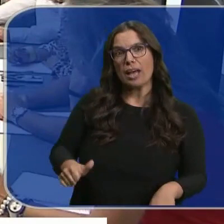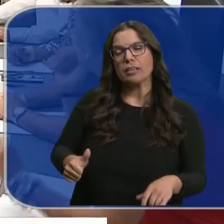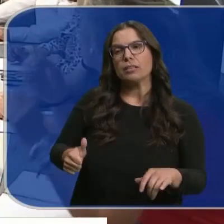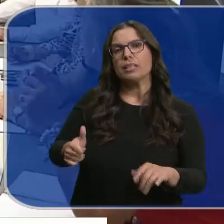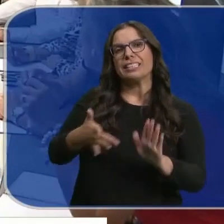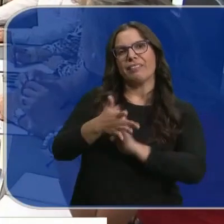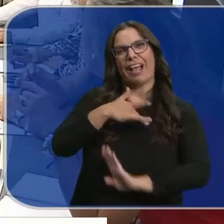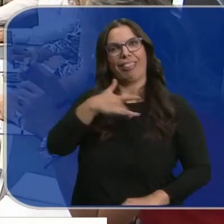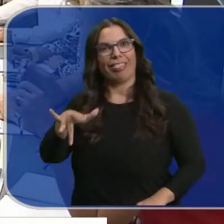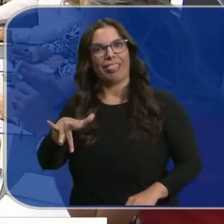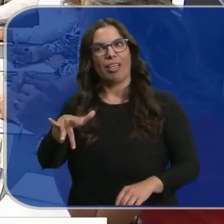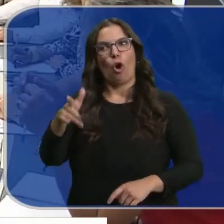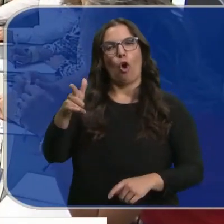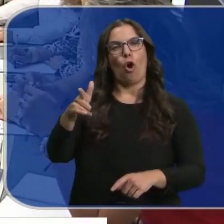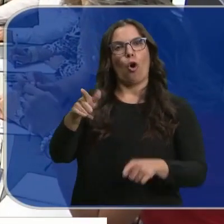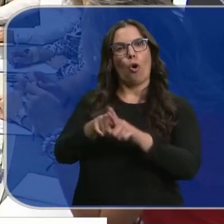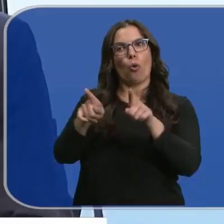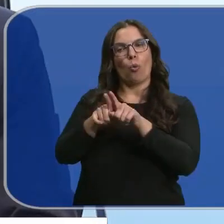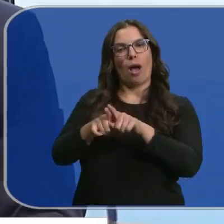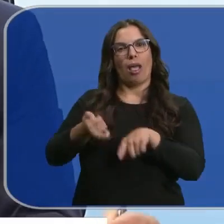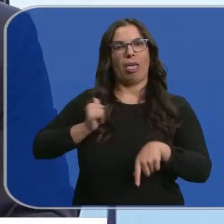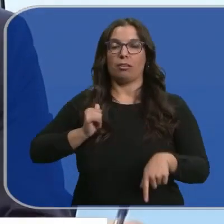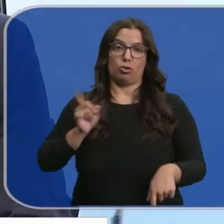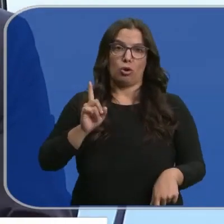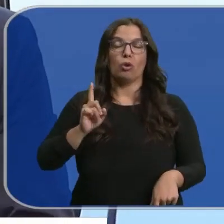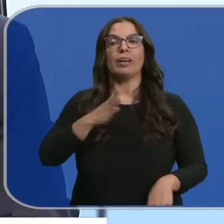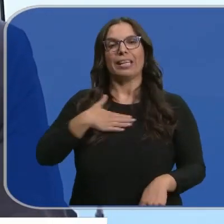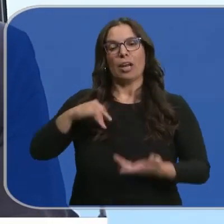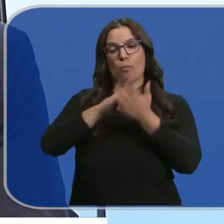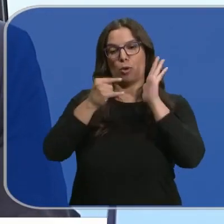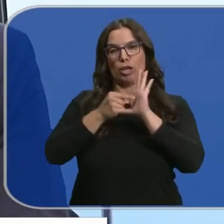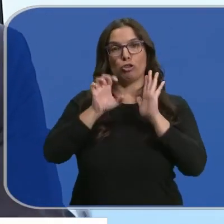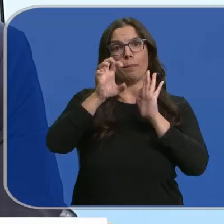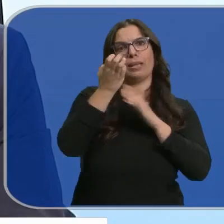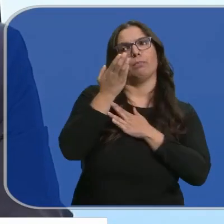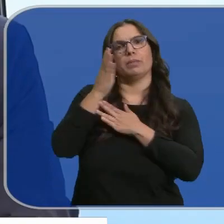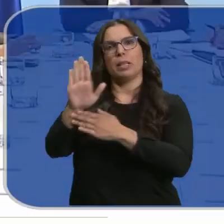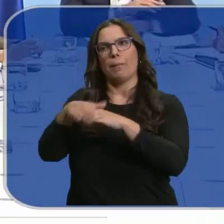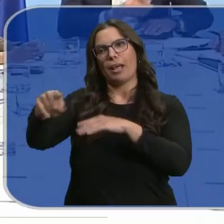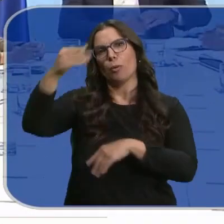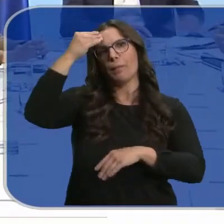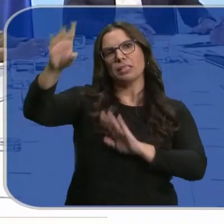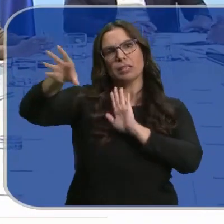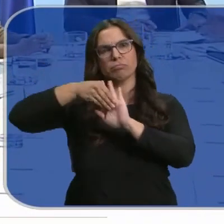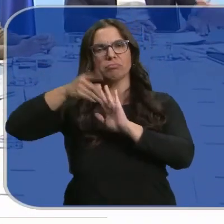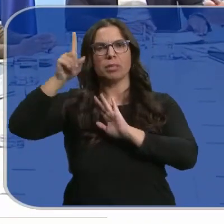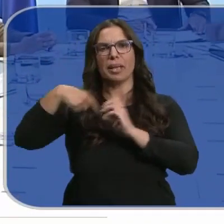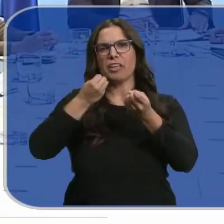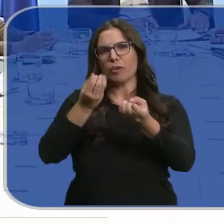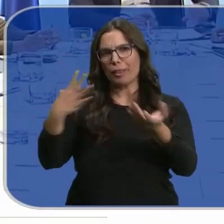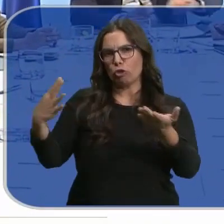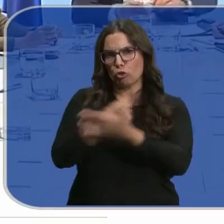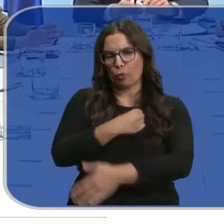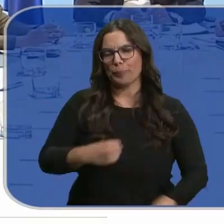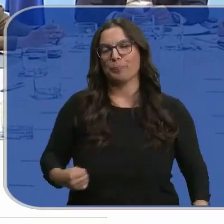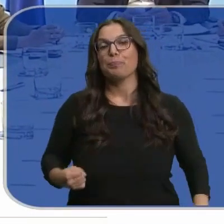ceder ni tampoco venderse, sino que lo que quieren hacer es trasladar ese proyecto de país para que lo tengan en cuenta todas esas formaciones